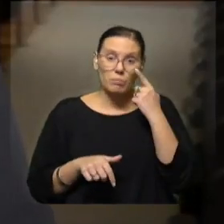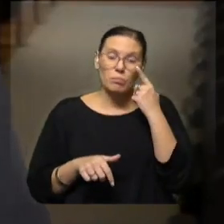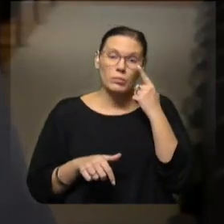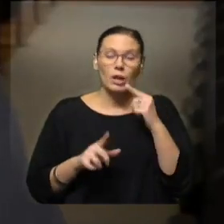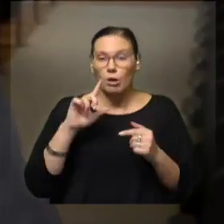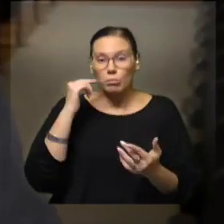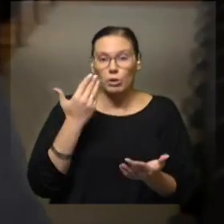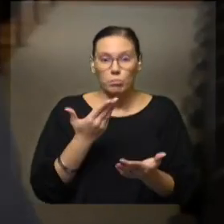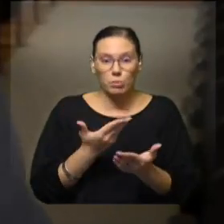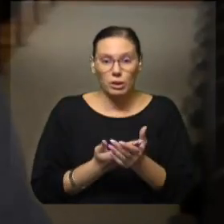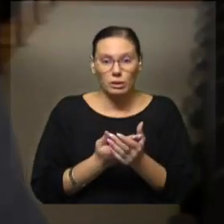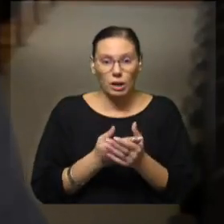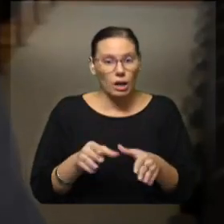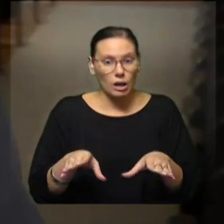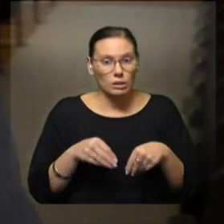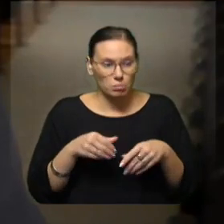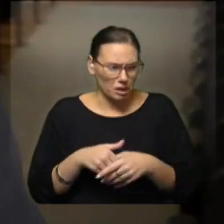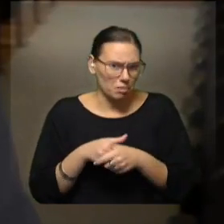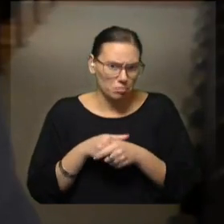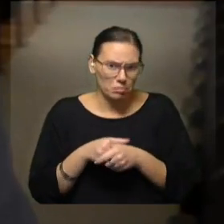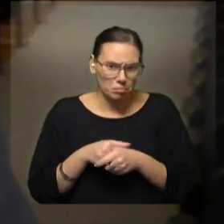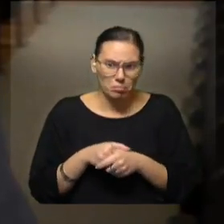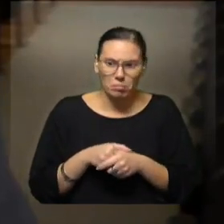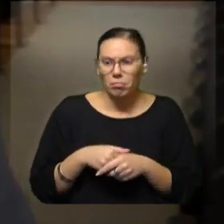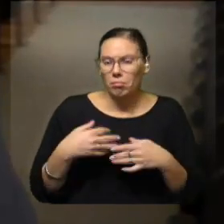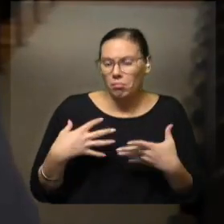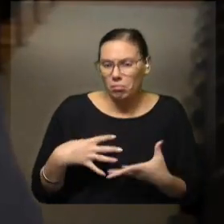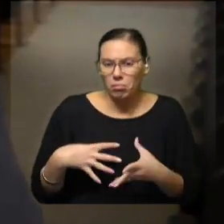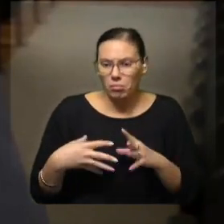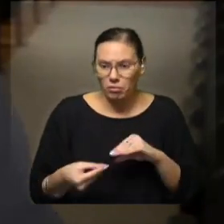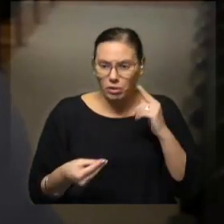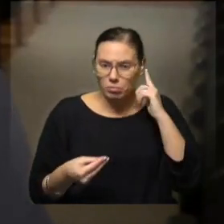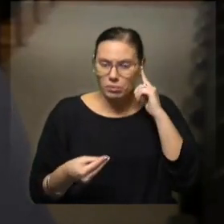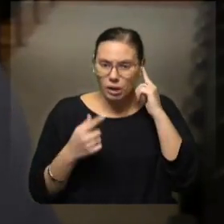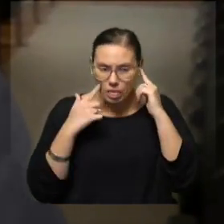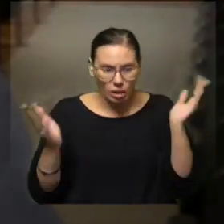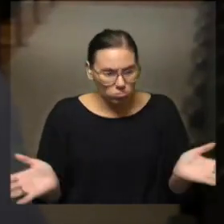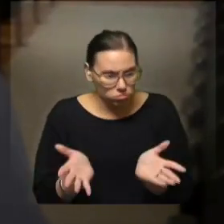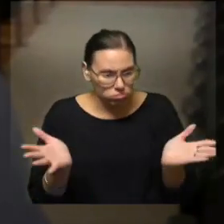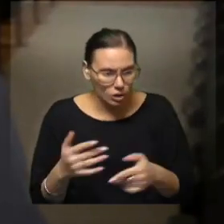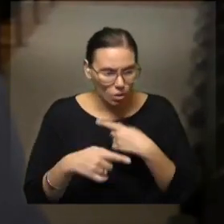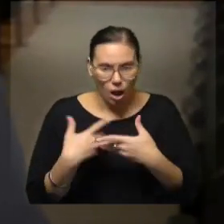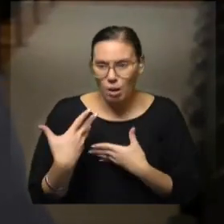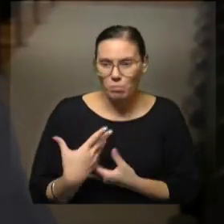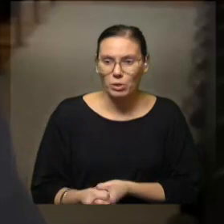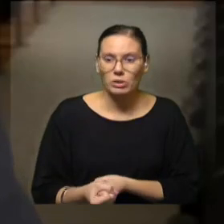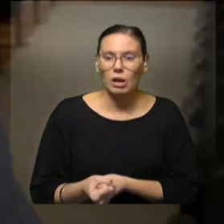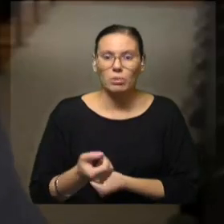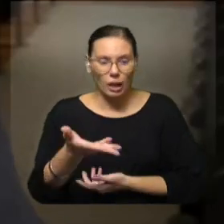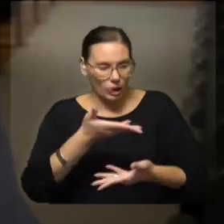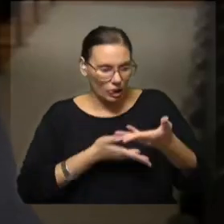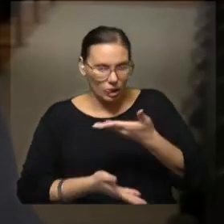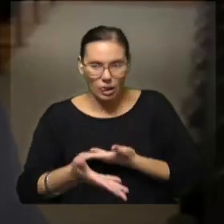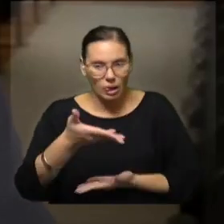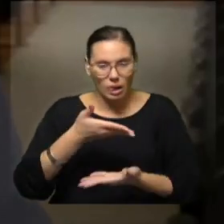la propuesta es recibida desde las amigas y amigues como desde un lugar de vamos para adelante con todo. Y nos complementamos, o